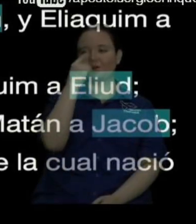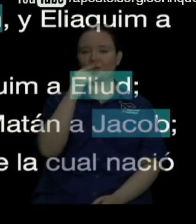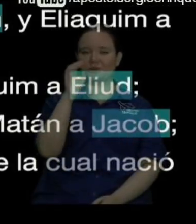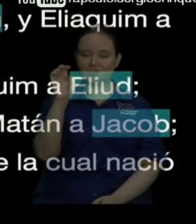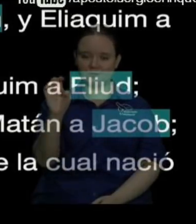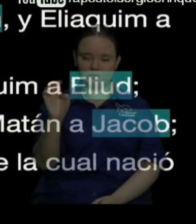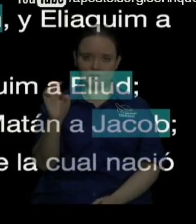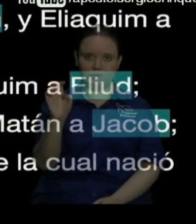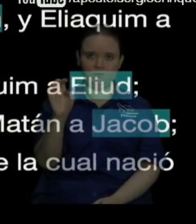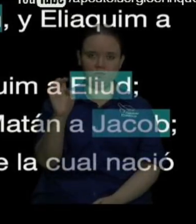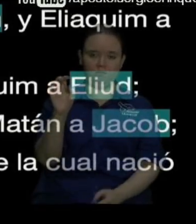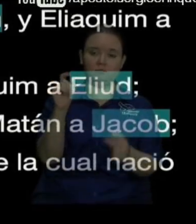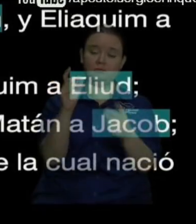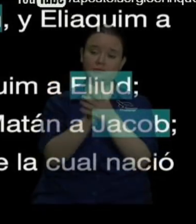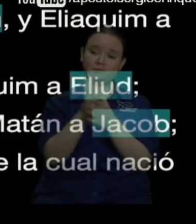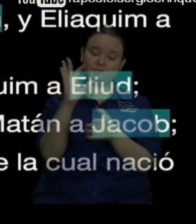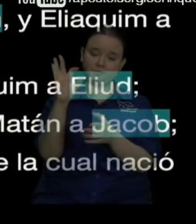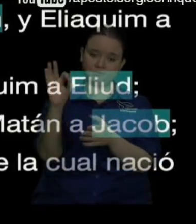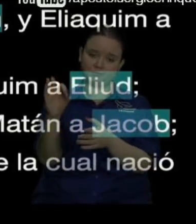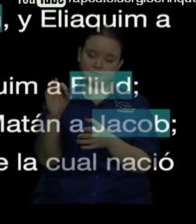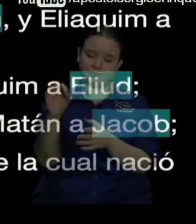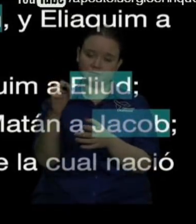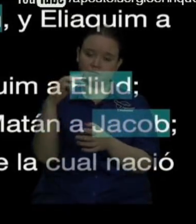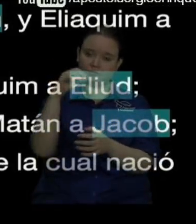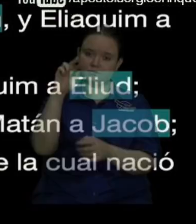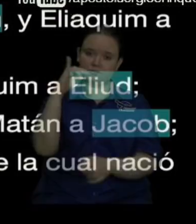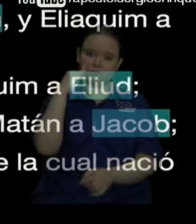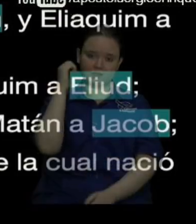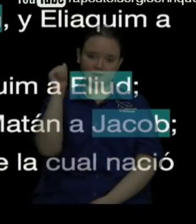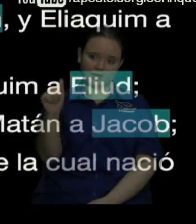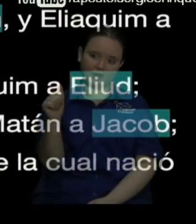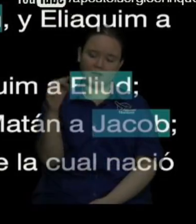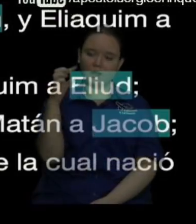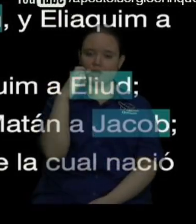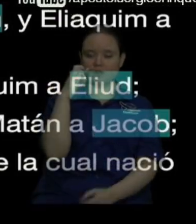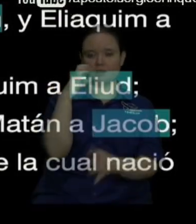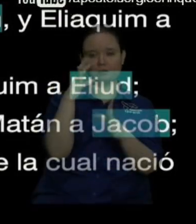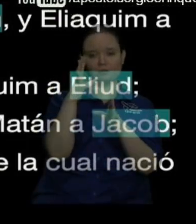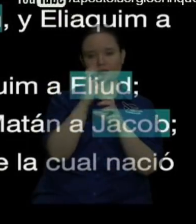José, el marido de María, del cual nació Jesús.